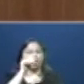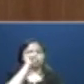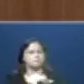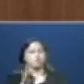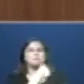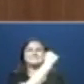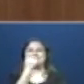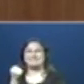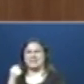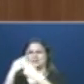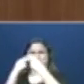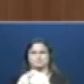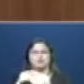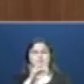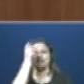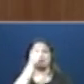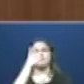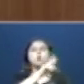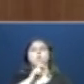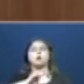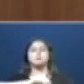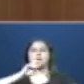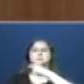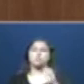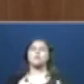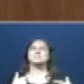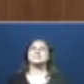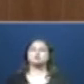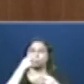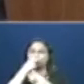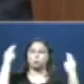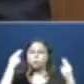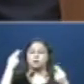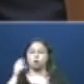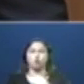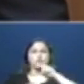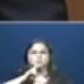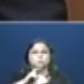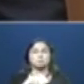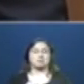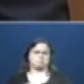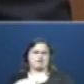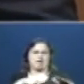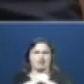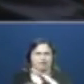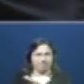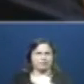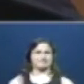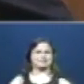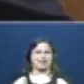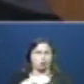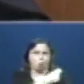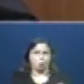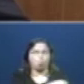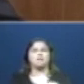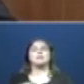existentes nuevas iniciativas de reestructuración del sector público mejoras organizativas en las gerencias de salud y de servicios